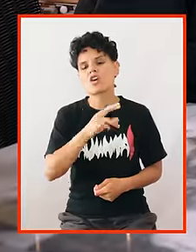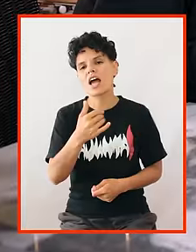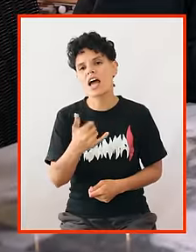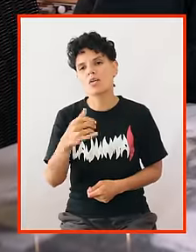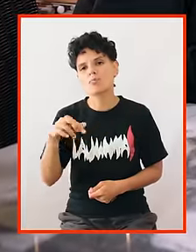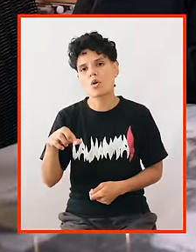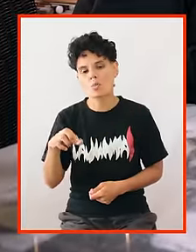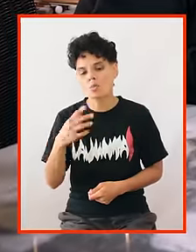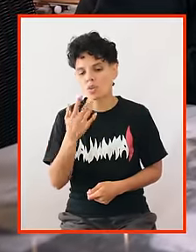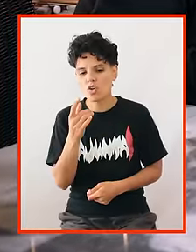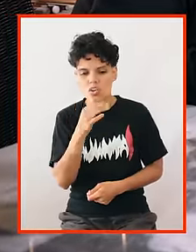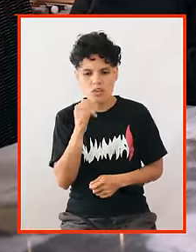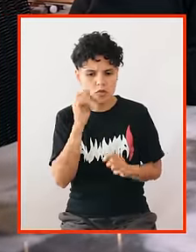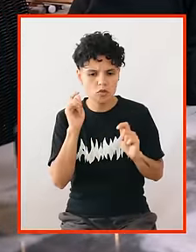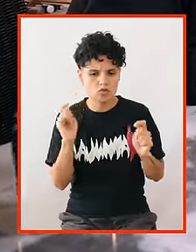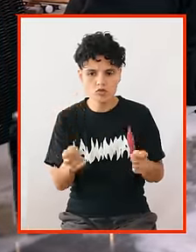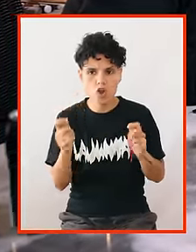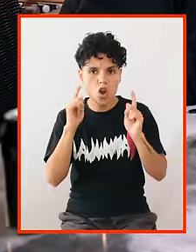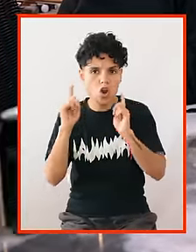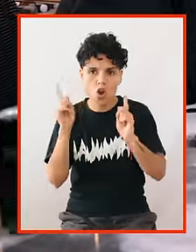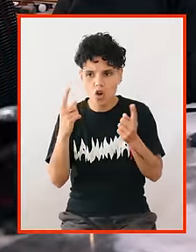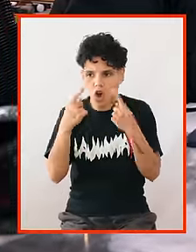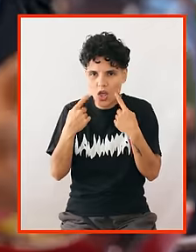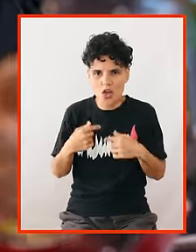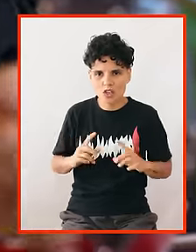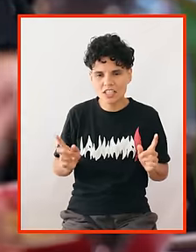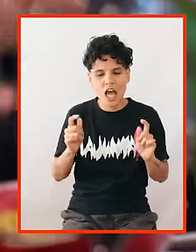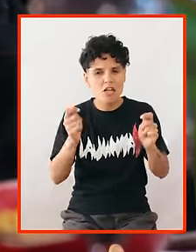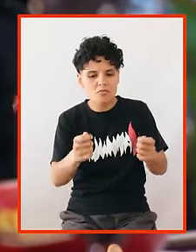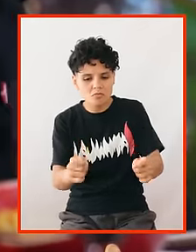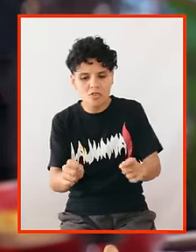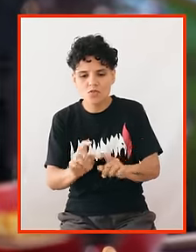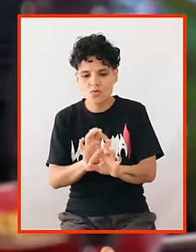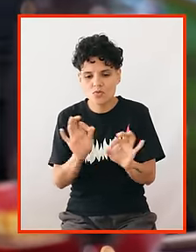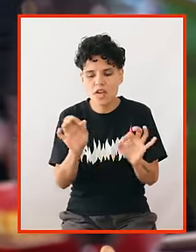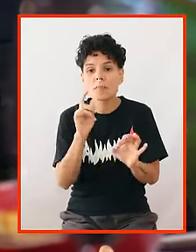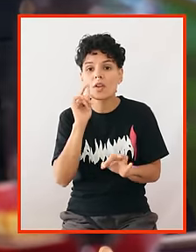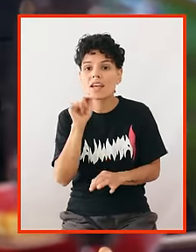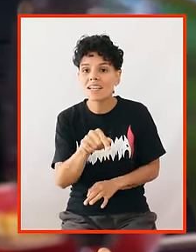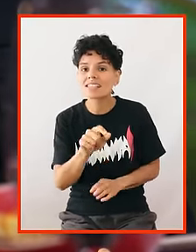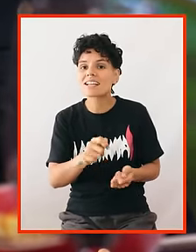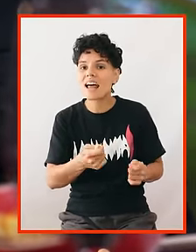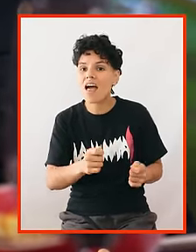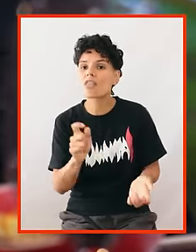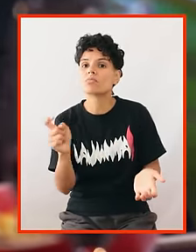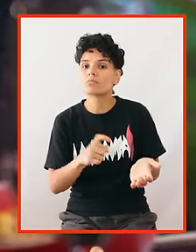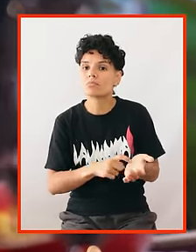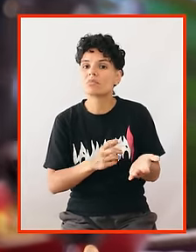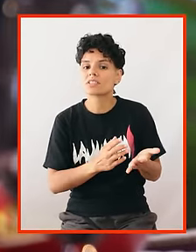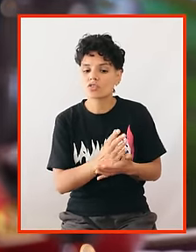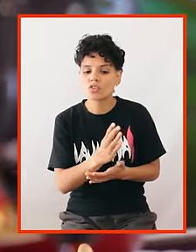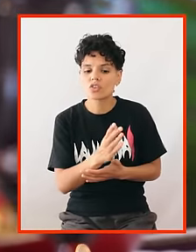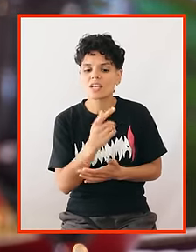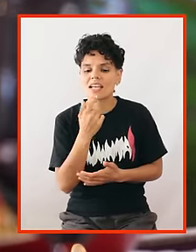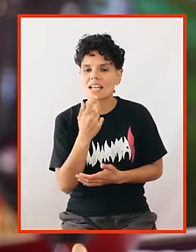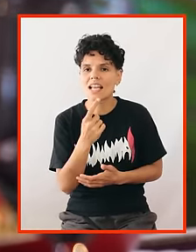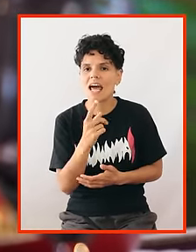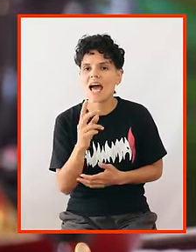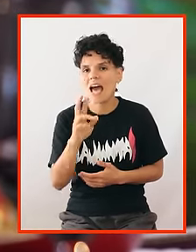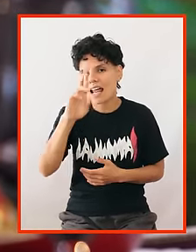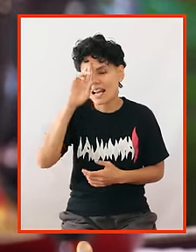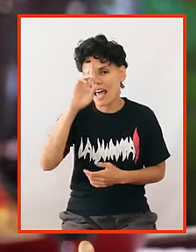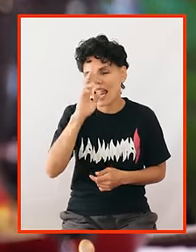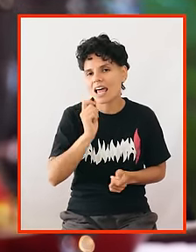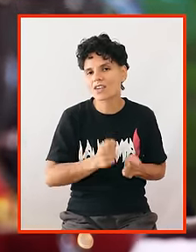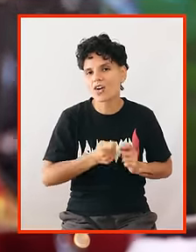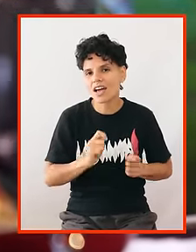no estábamos sonando mucho en ninguna muchas partes, en ninguna parte. Y llegan y nos ponen en la radio y... Fue la radio tocata. En la radio tocata nueva